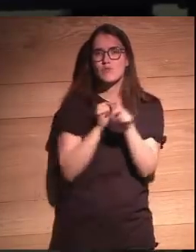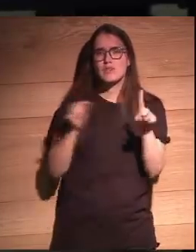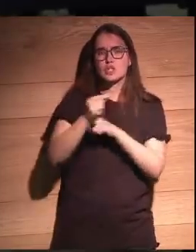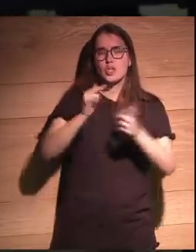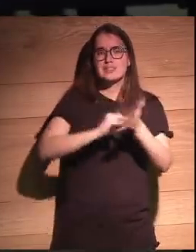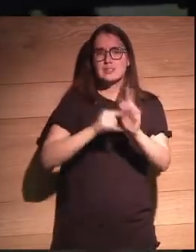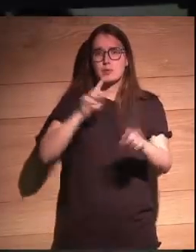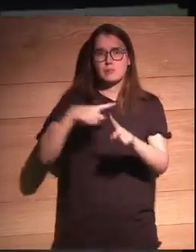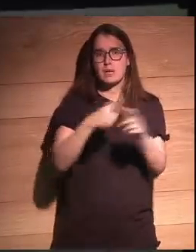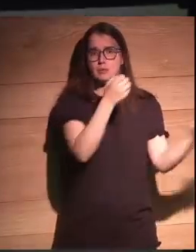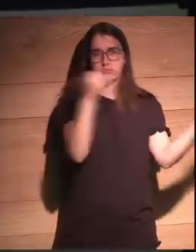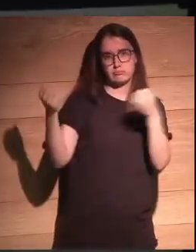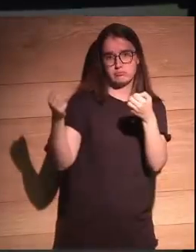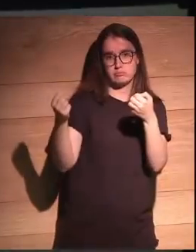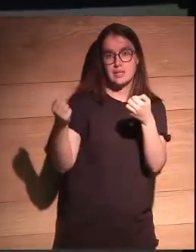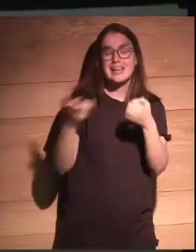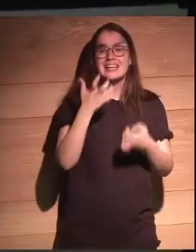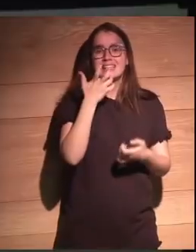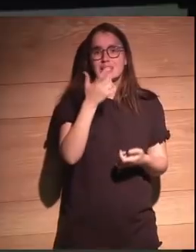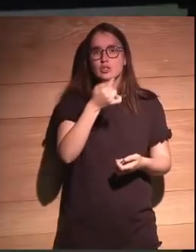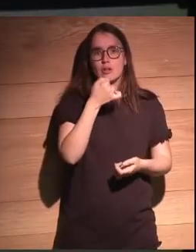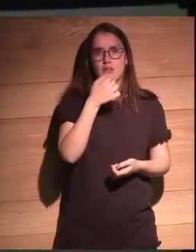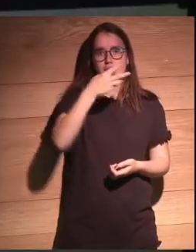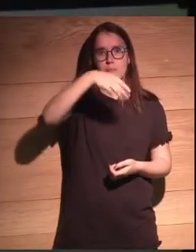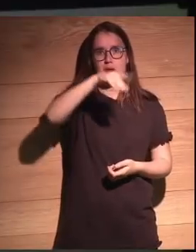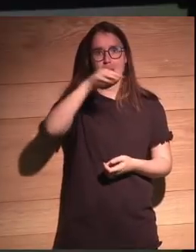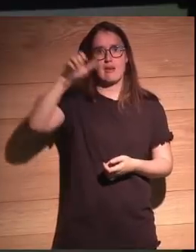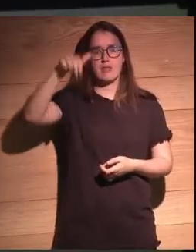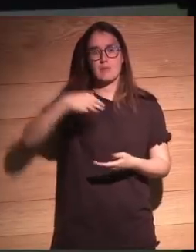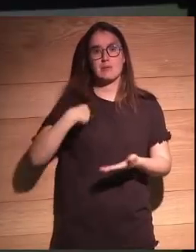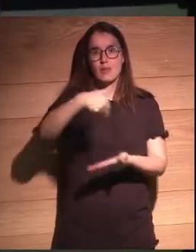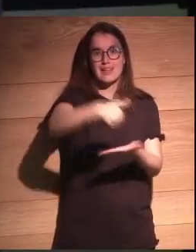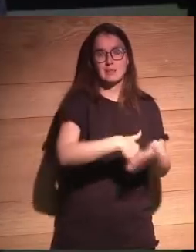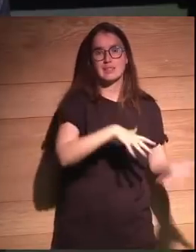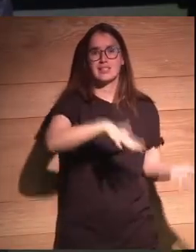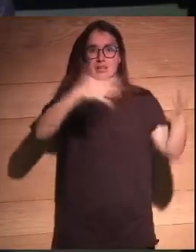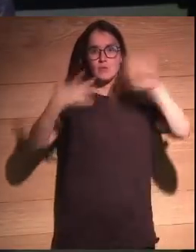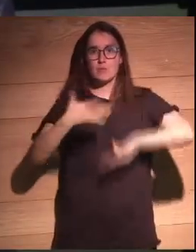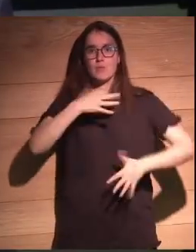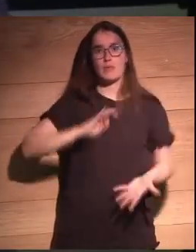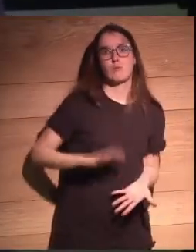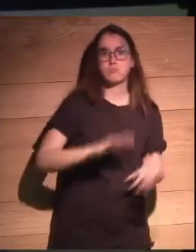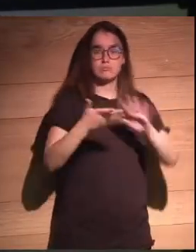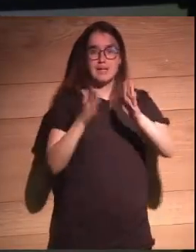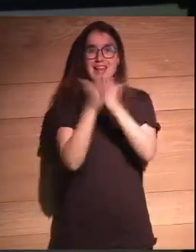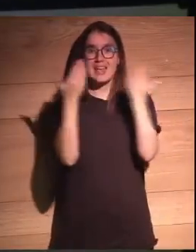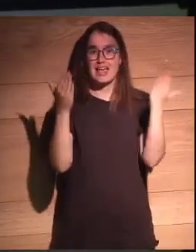sistémicos e institucionales. Si esto que dice Maiden de las demandas transformadoras pudiera aplicarse a los